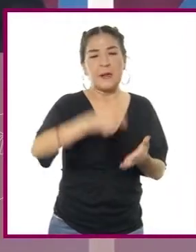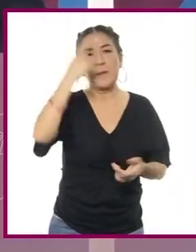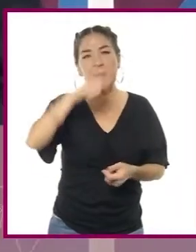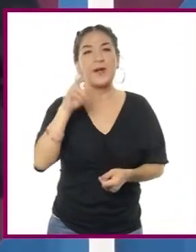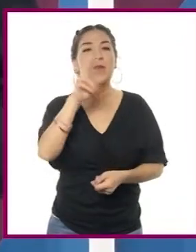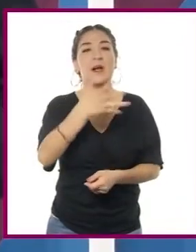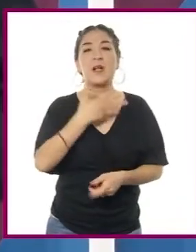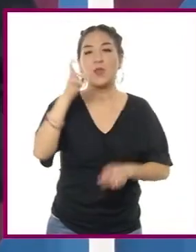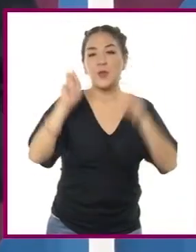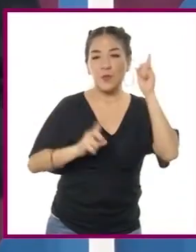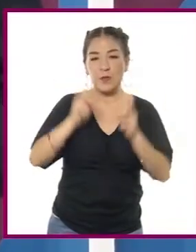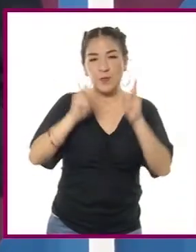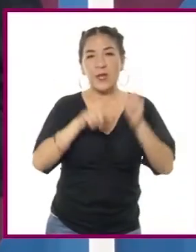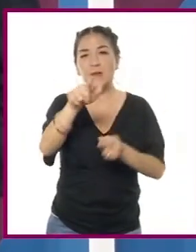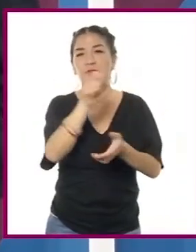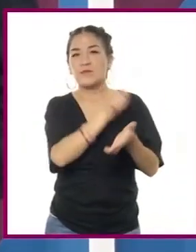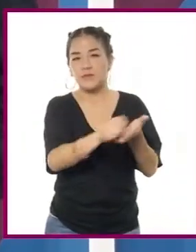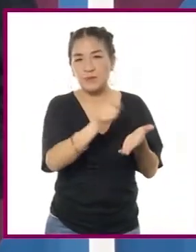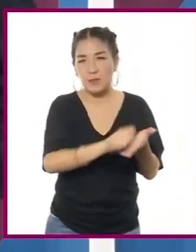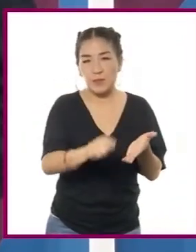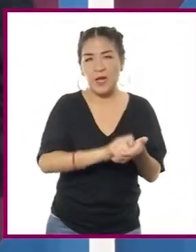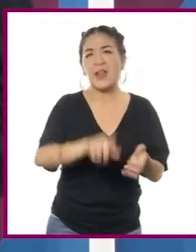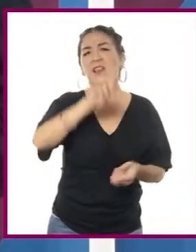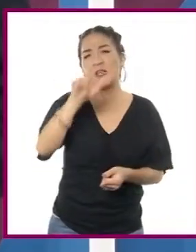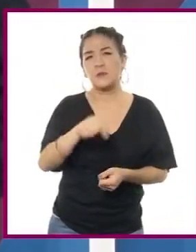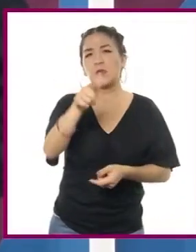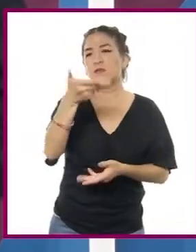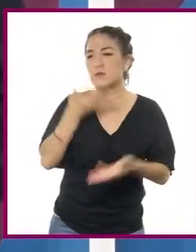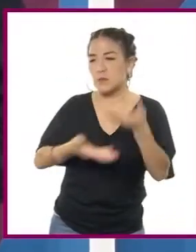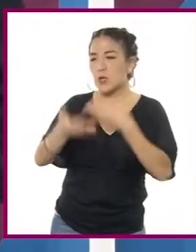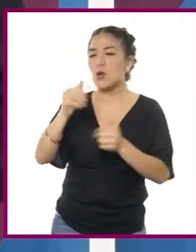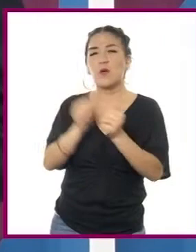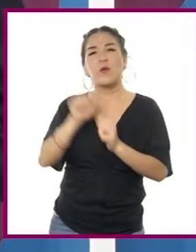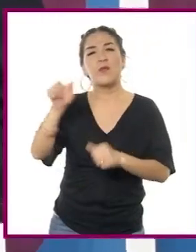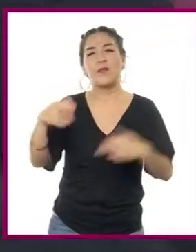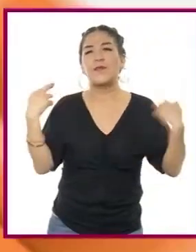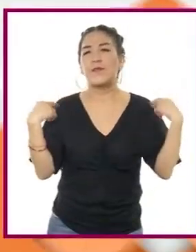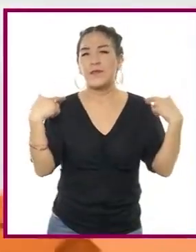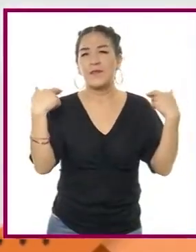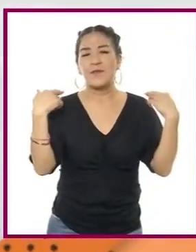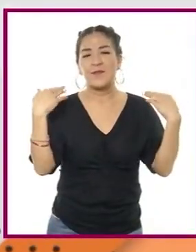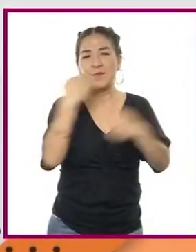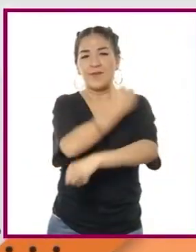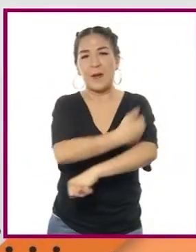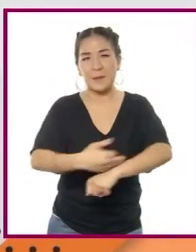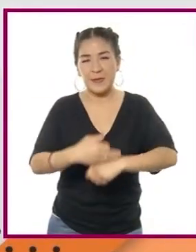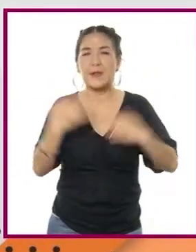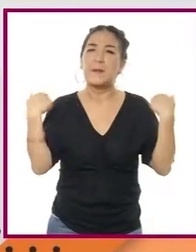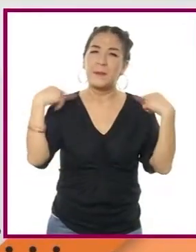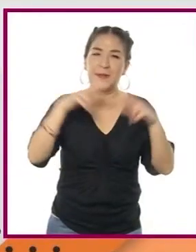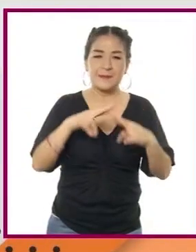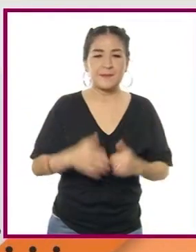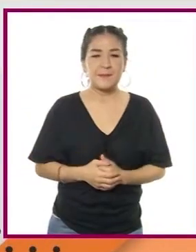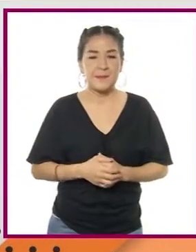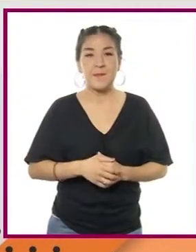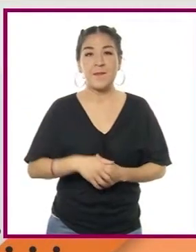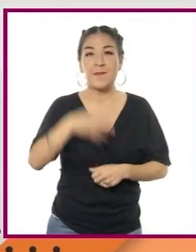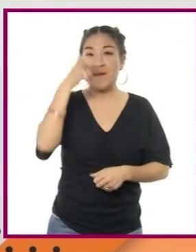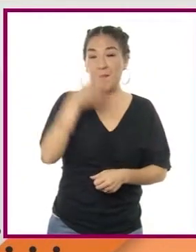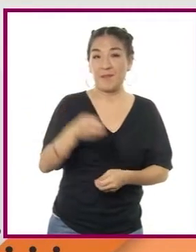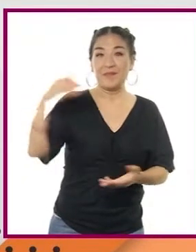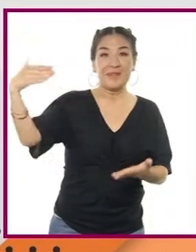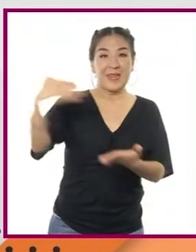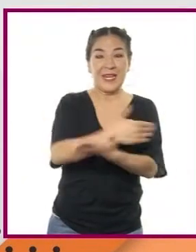reflexiones para que posteriormente puedan compartir sus avances con su familia. Tras la conquista de los españoles,